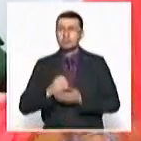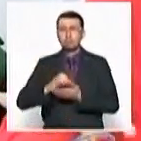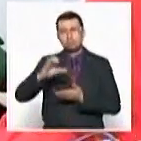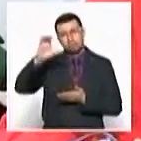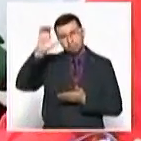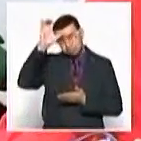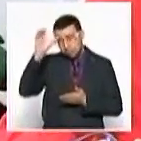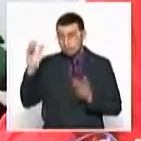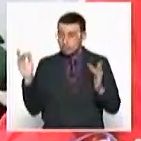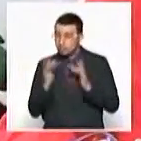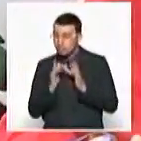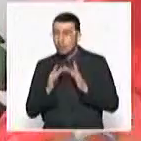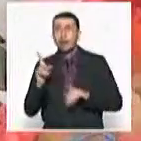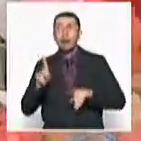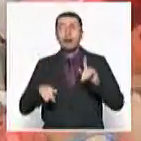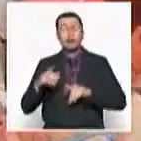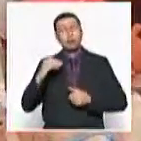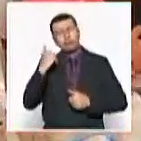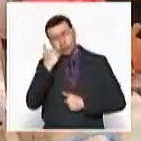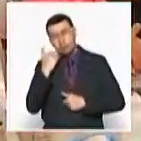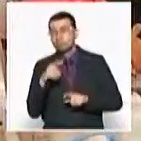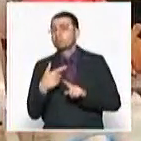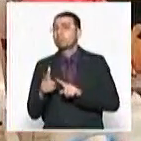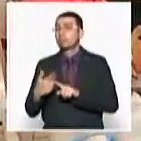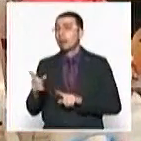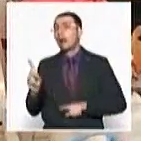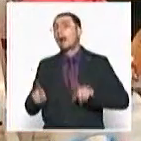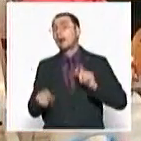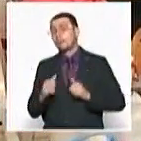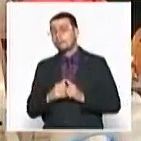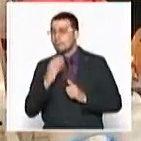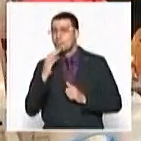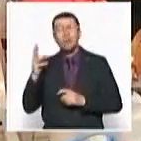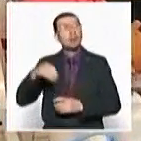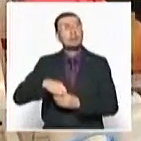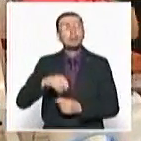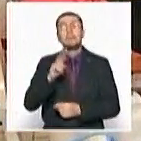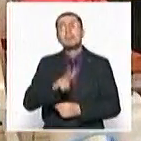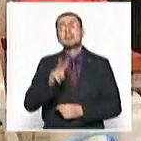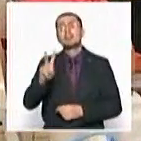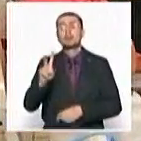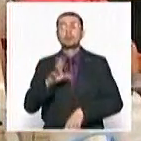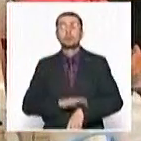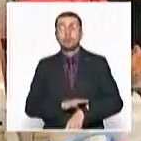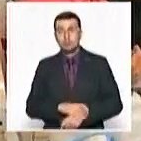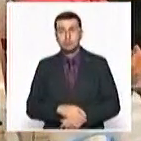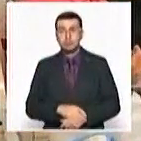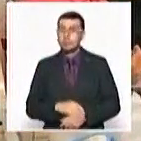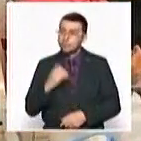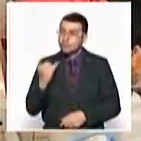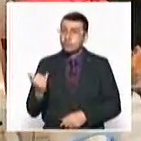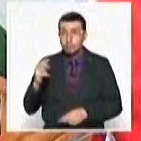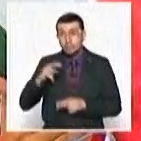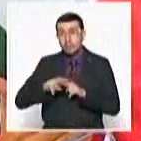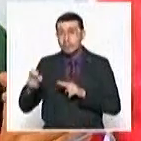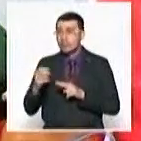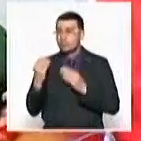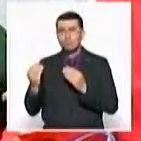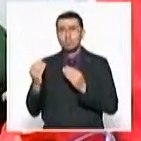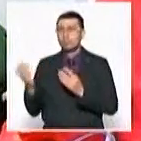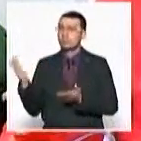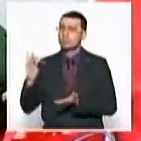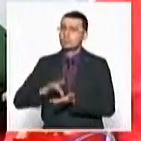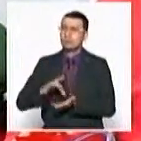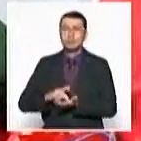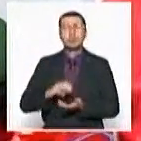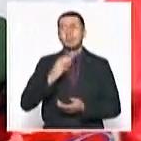ciertas enfermedades. ¿Saben por qué en nuestro parque médico somos 22 médicos? ¿Por qué en Manizales somos también tantos médicos? Porque cuando